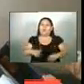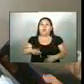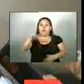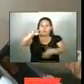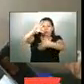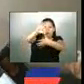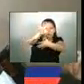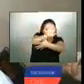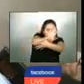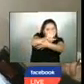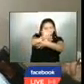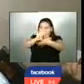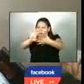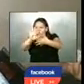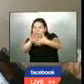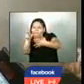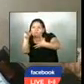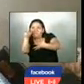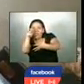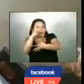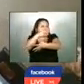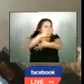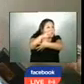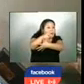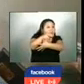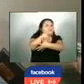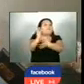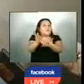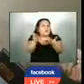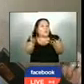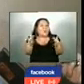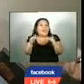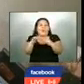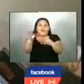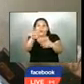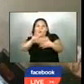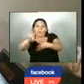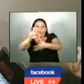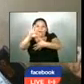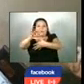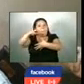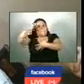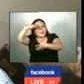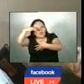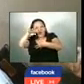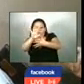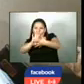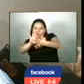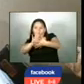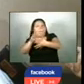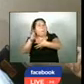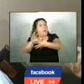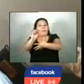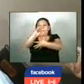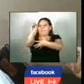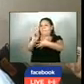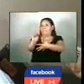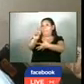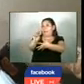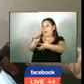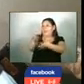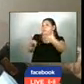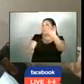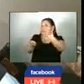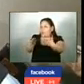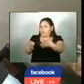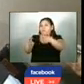nuevos sistemas que ya están en vigilancia. Hay otro pequeño sistemita en el Golfo de México que ya se está vigilando. Hay un 20% de probabilidad que se